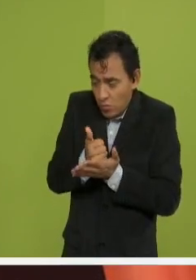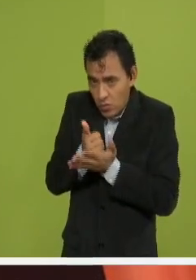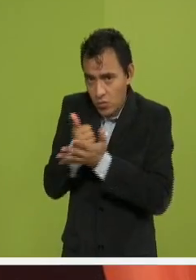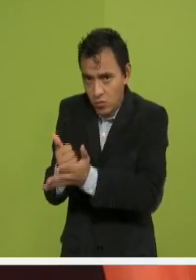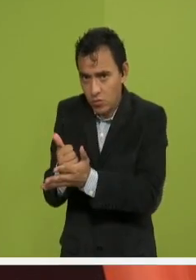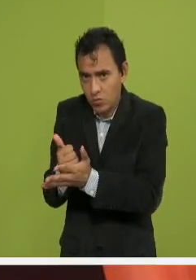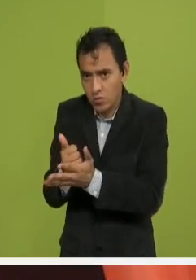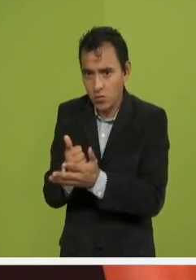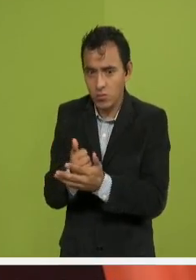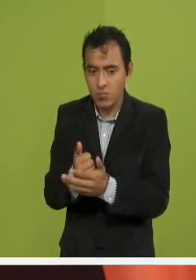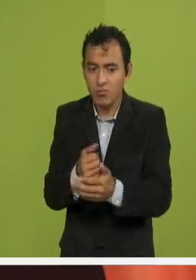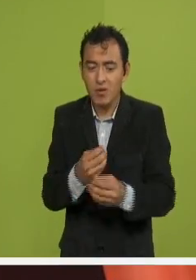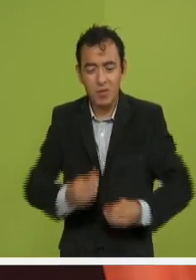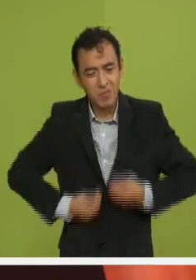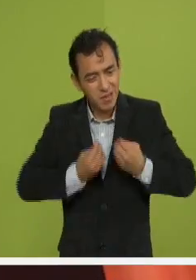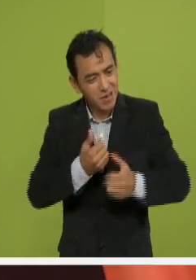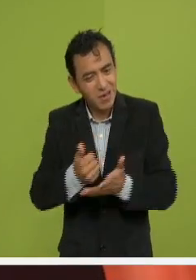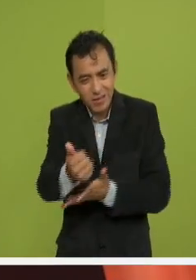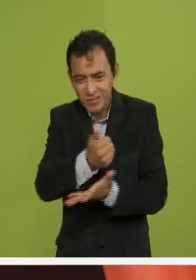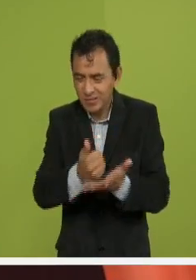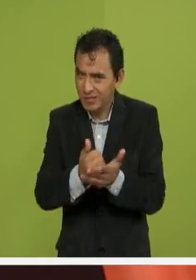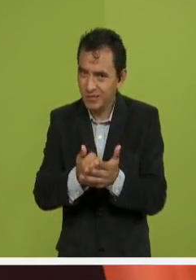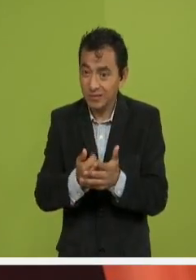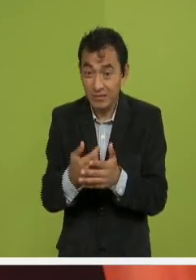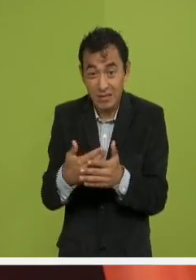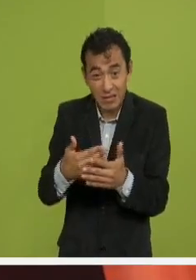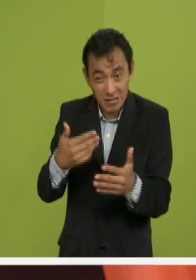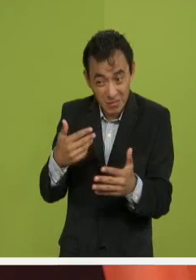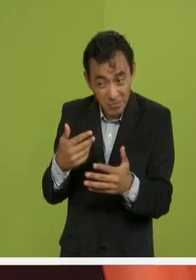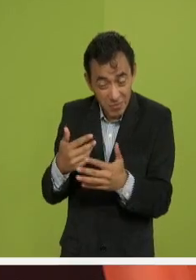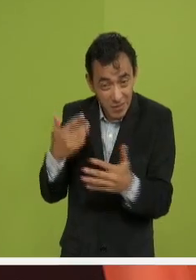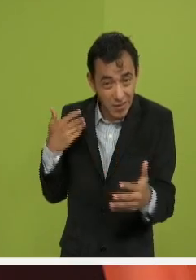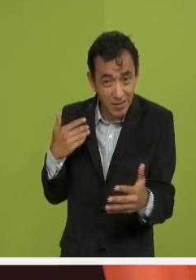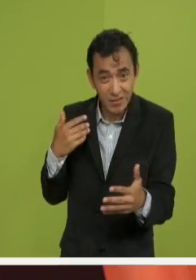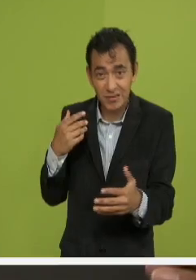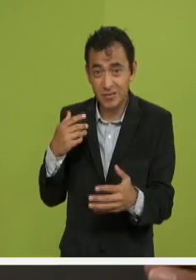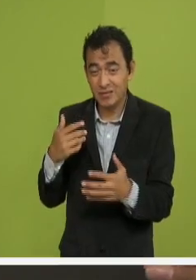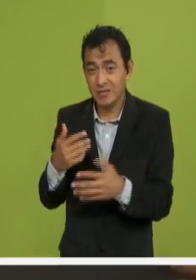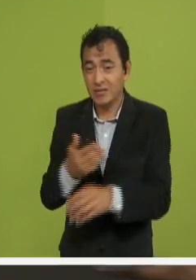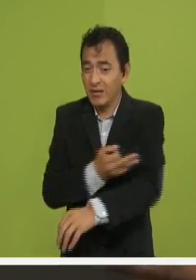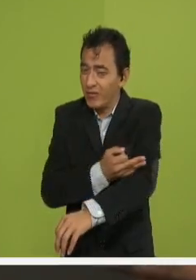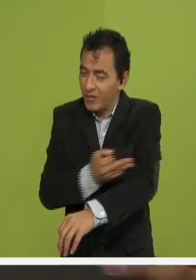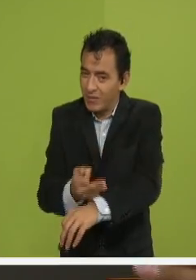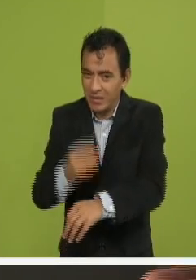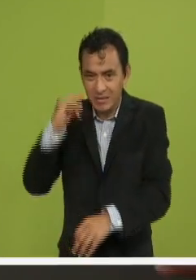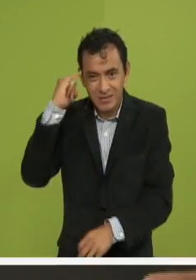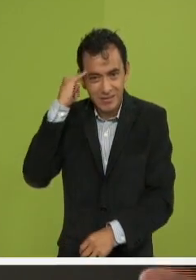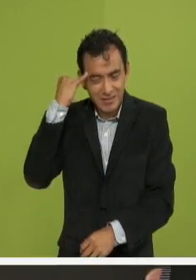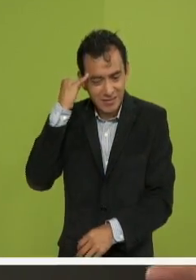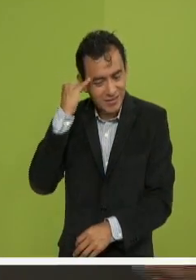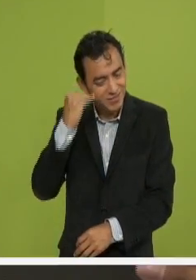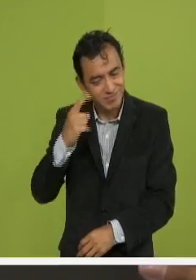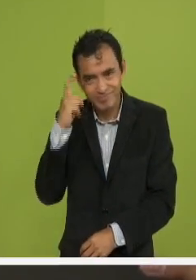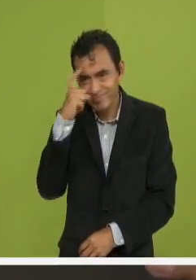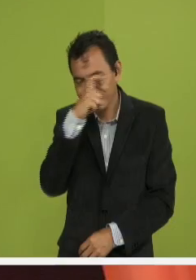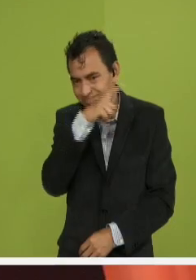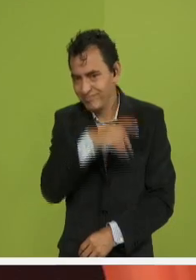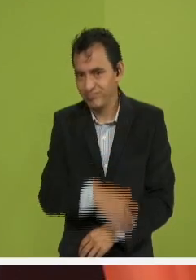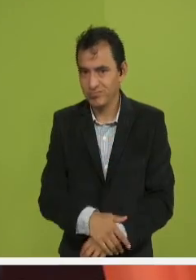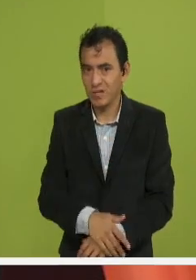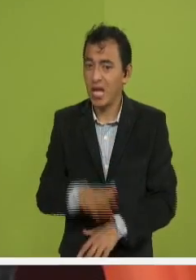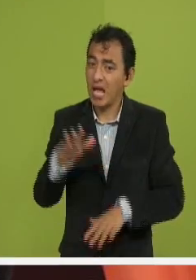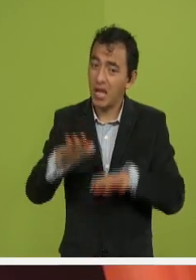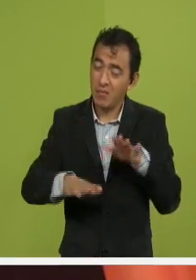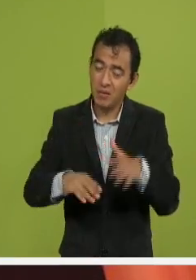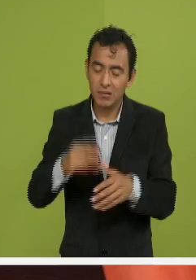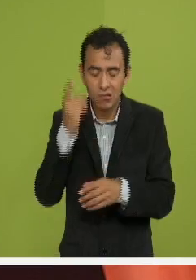viniendo de una familia indígena, es muy difícil. Son experiencias muy complicadas. Llega al grado que te tienes que quedar a lo mejor en la